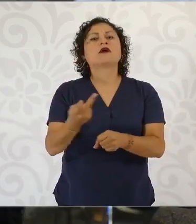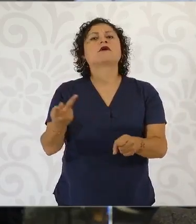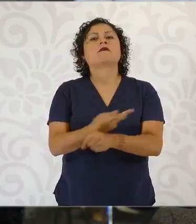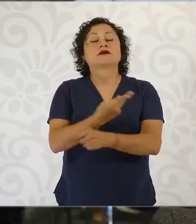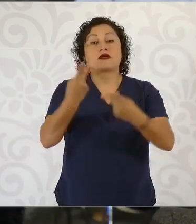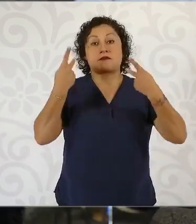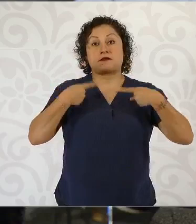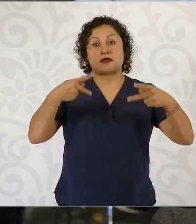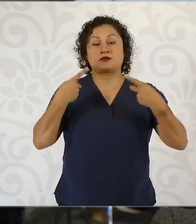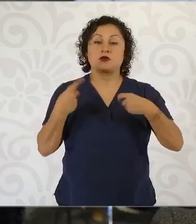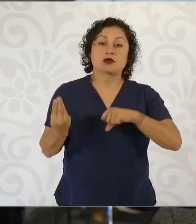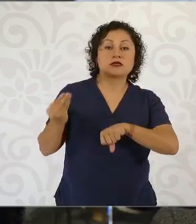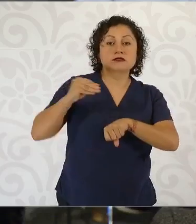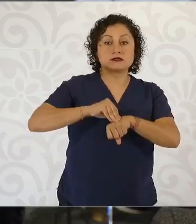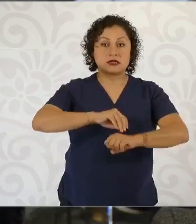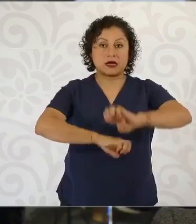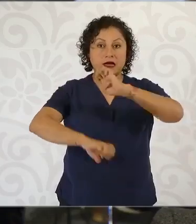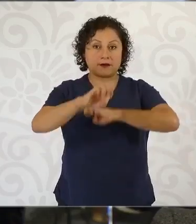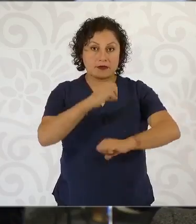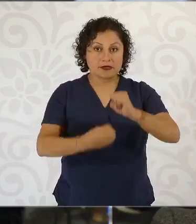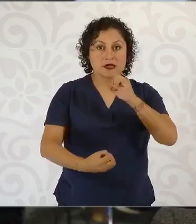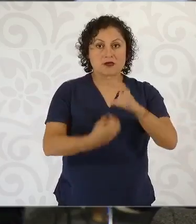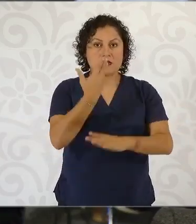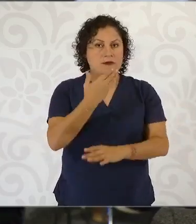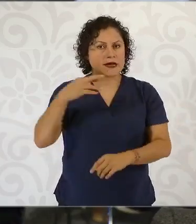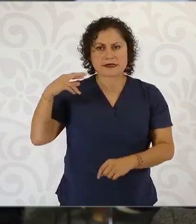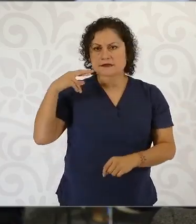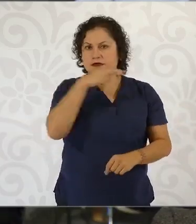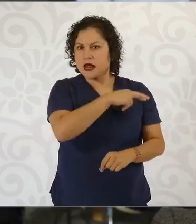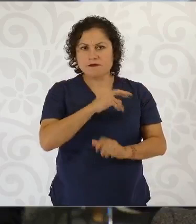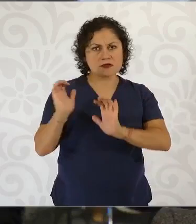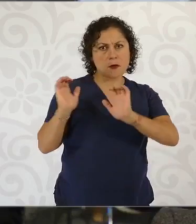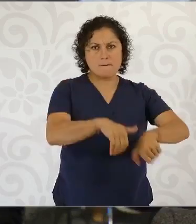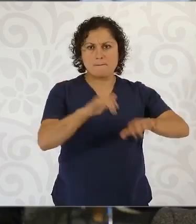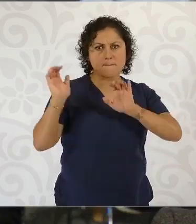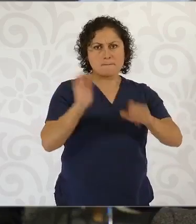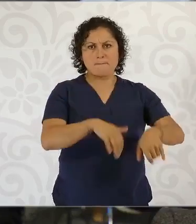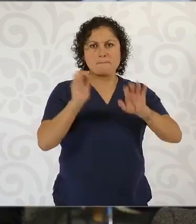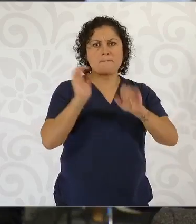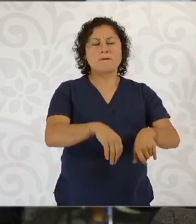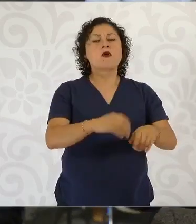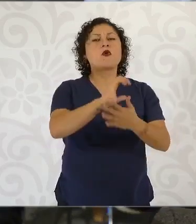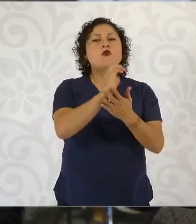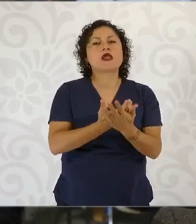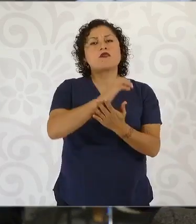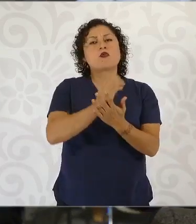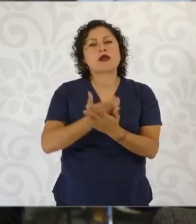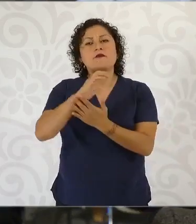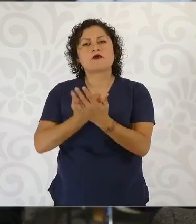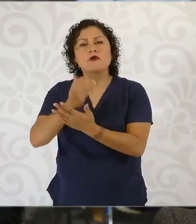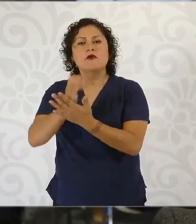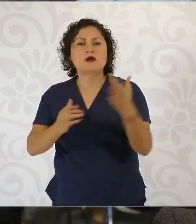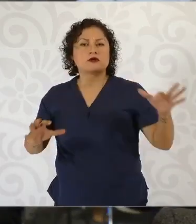empresas y al poco tiempo comenzaron a recibir contratos por adjudicación directa para vender medicamentos